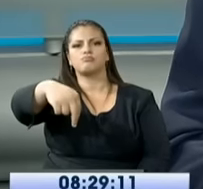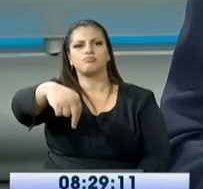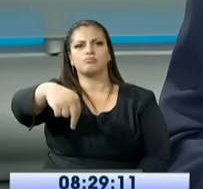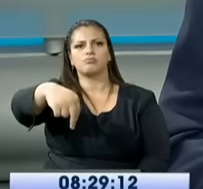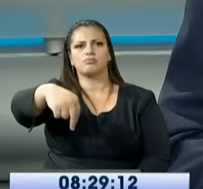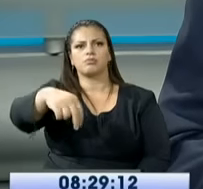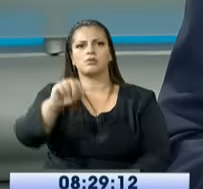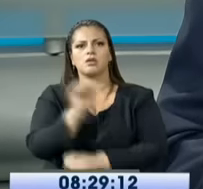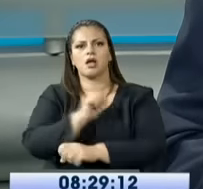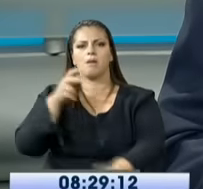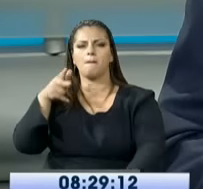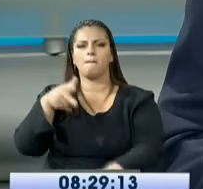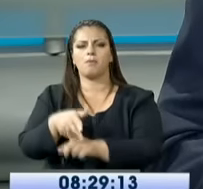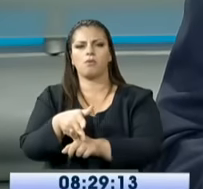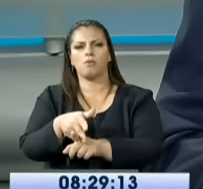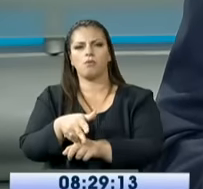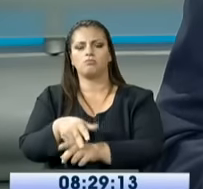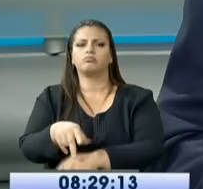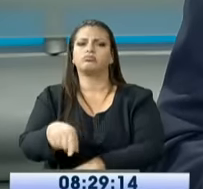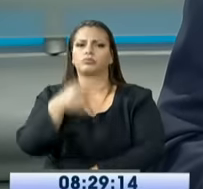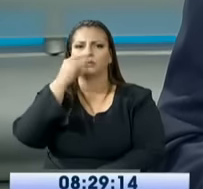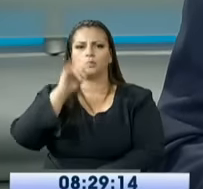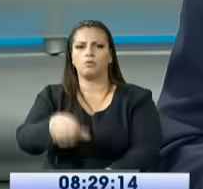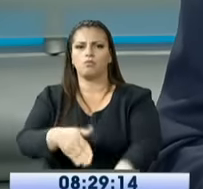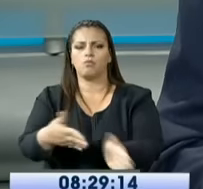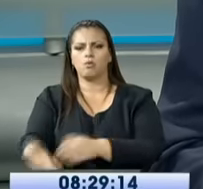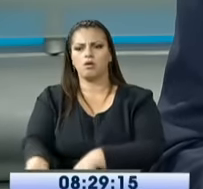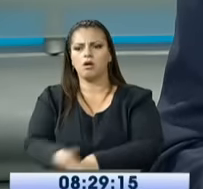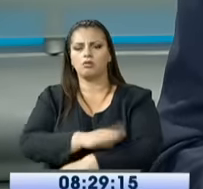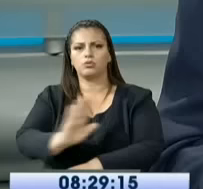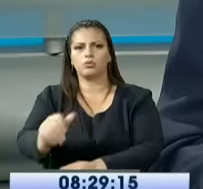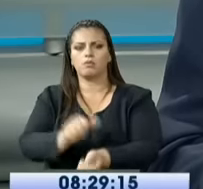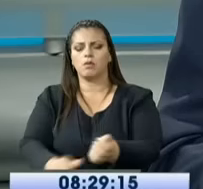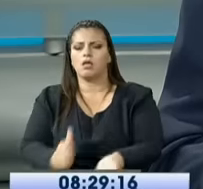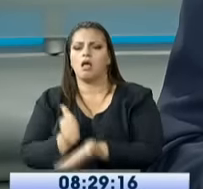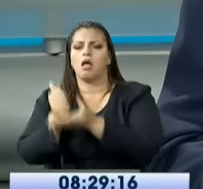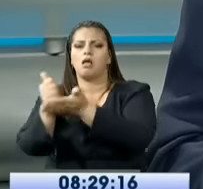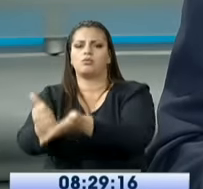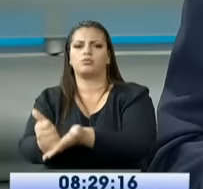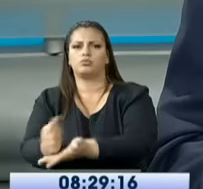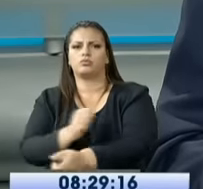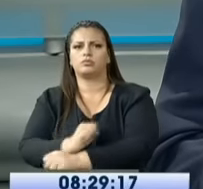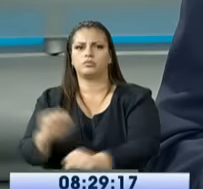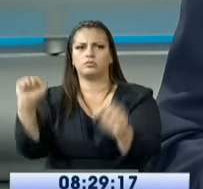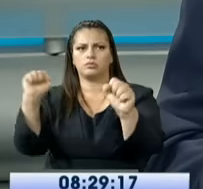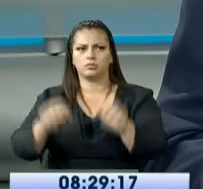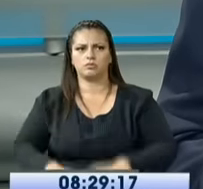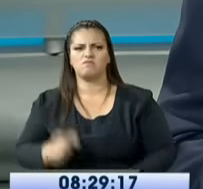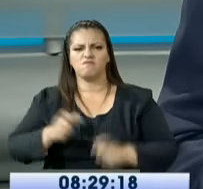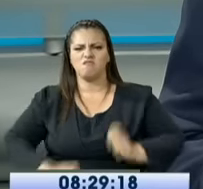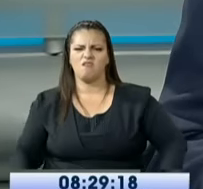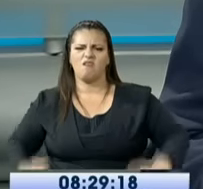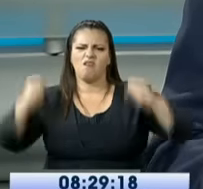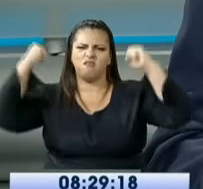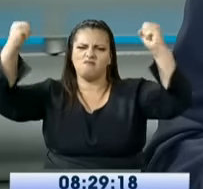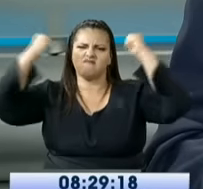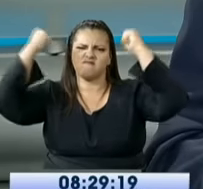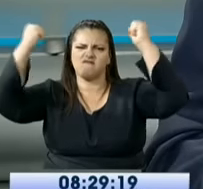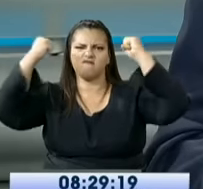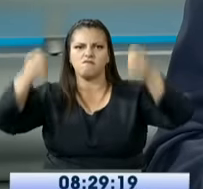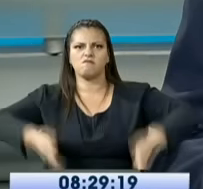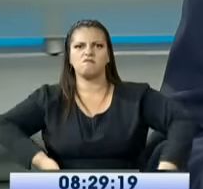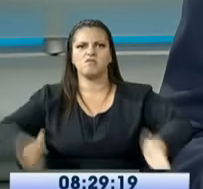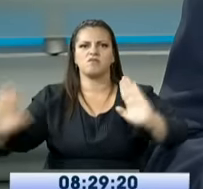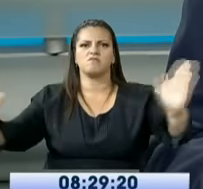hermana cuando cruzaba la calle, mientras que los habitantes del sector mantienen bloqueada la vía en el sitio que ocurrió el